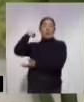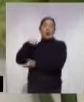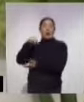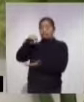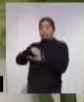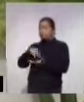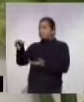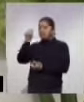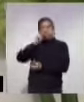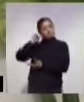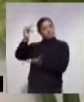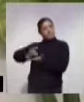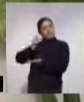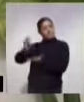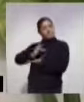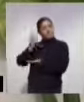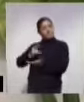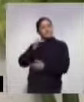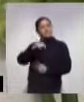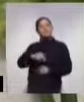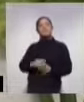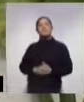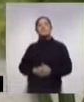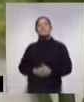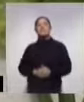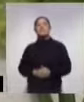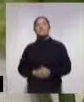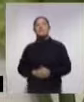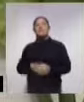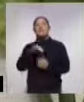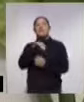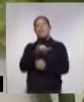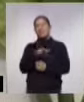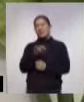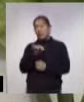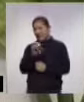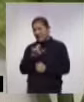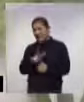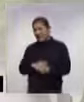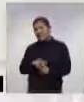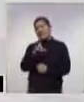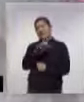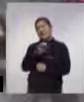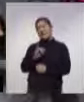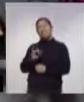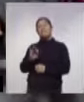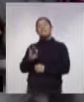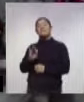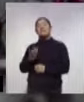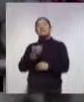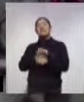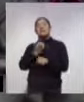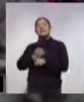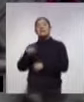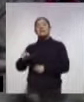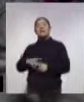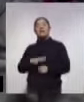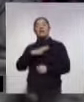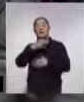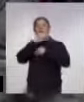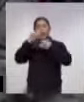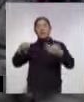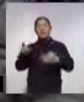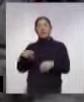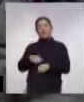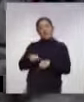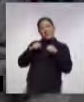hemos recibido el apoyo del licenciado Marco Antonio Mena Rodríguez y de DIF Estatal. Como parte de la campaña Abrigando